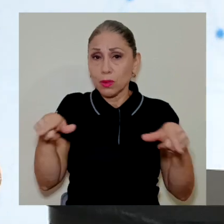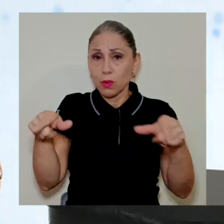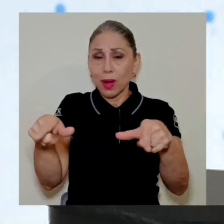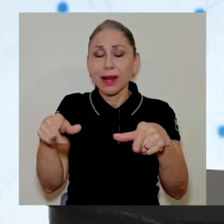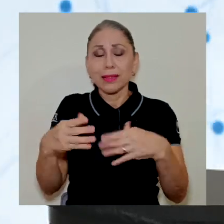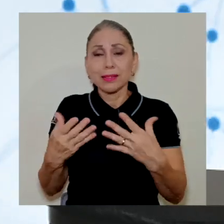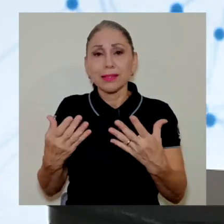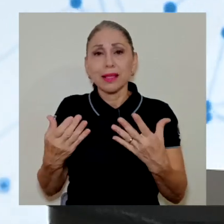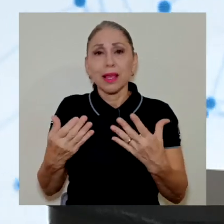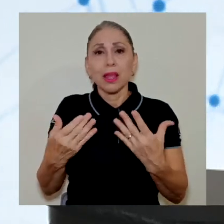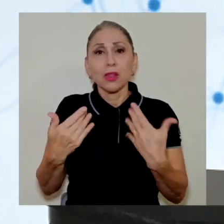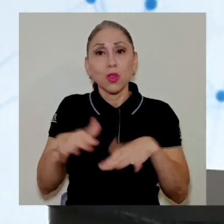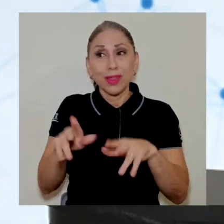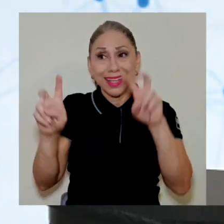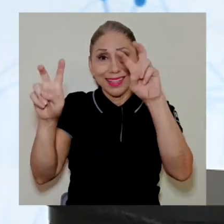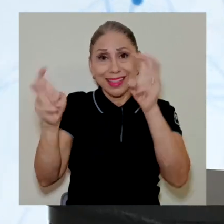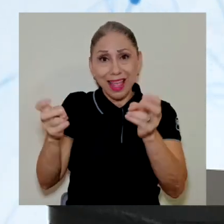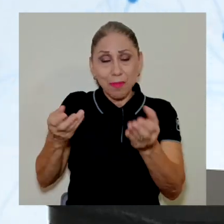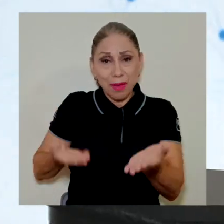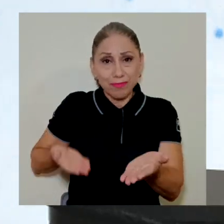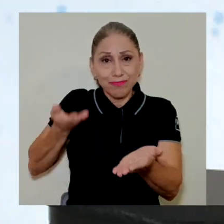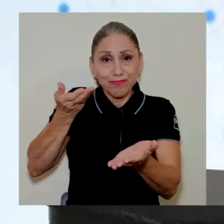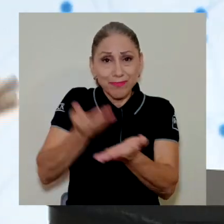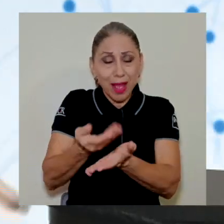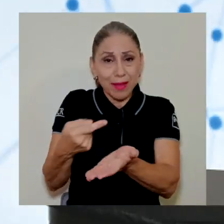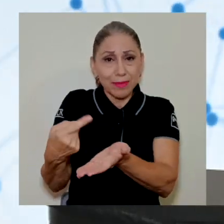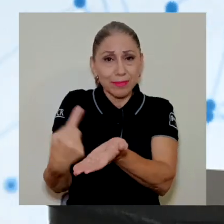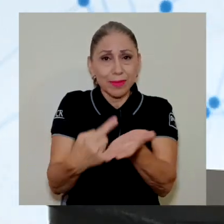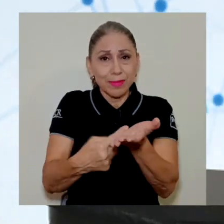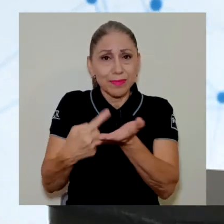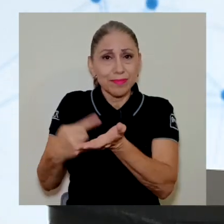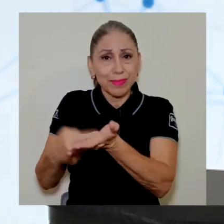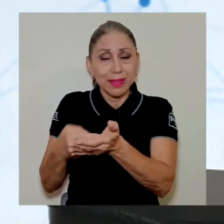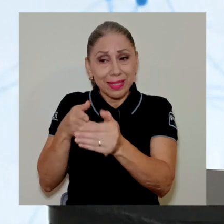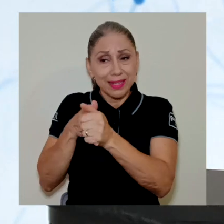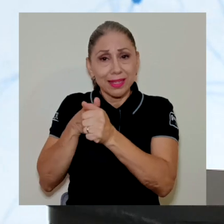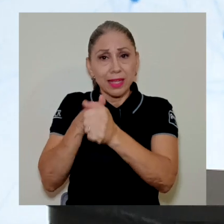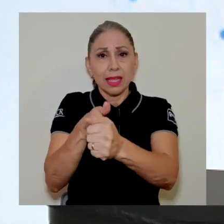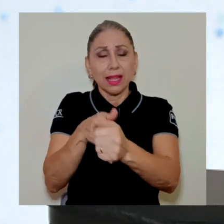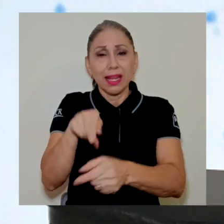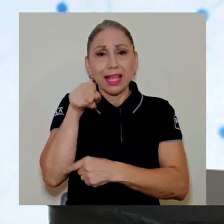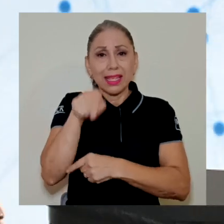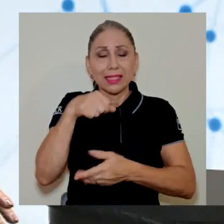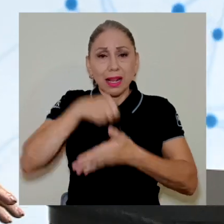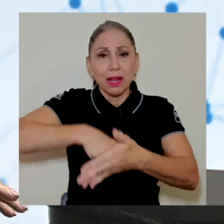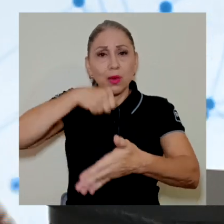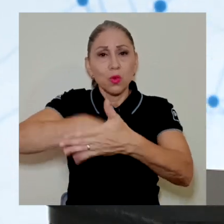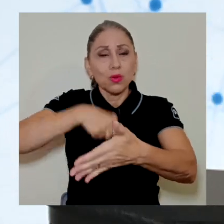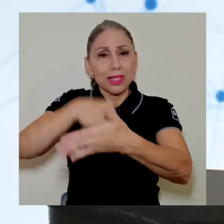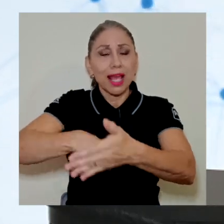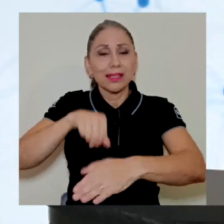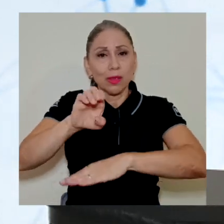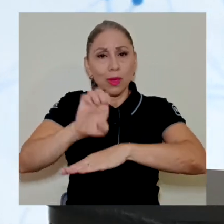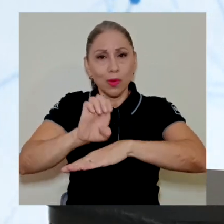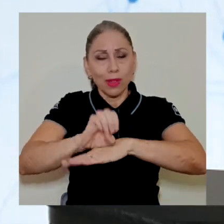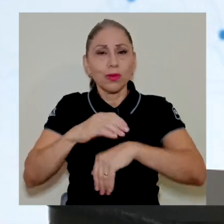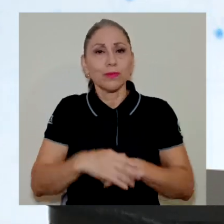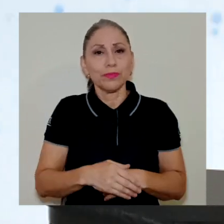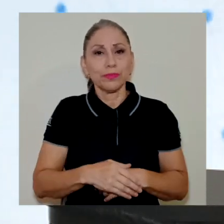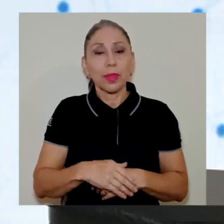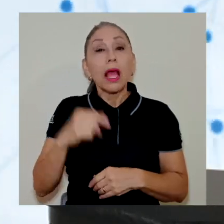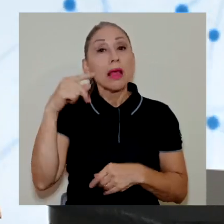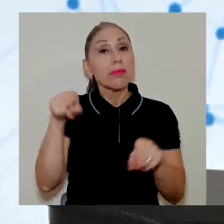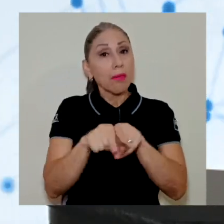los lugares donde se colocó el tema y ha sido, digamos, líder en esta lucha ha sido